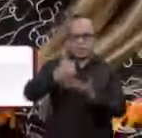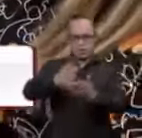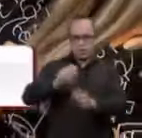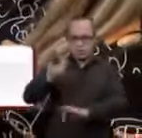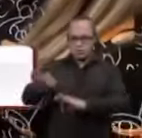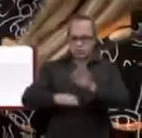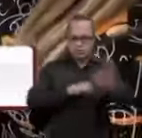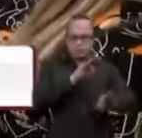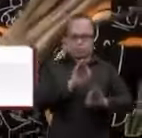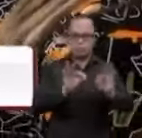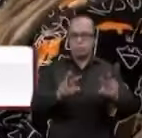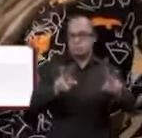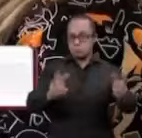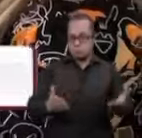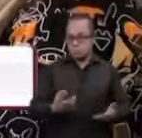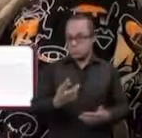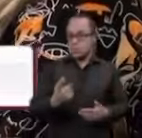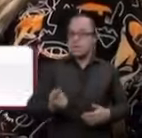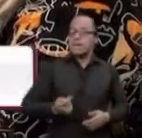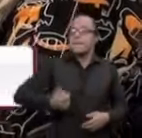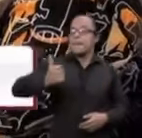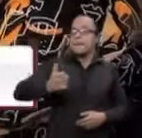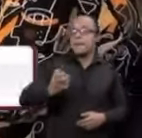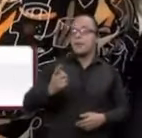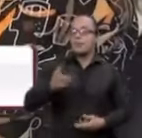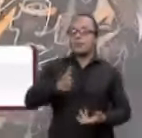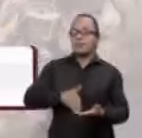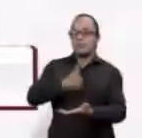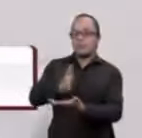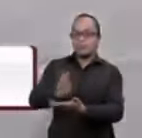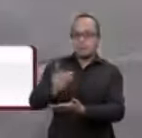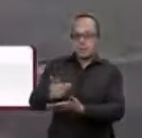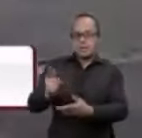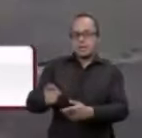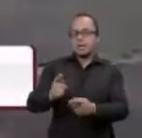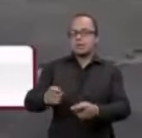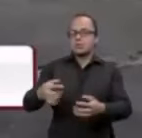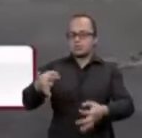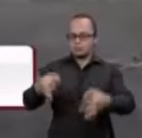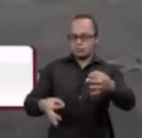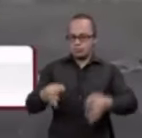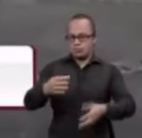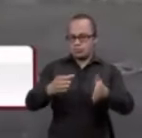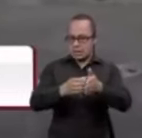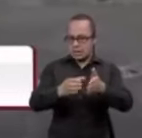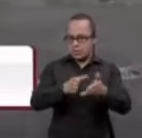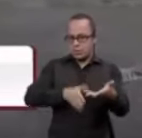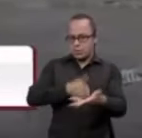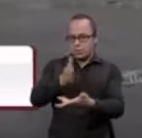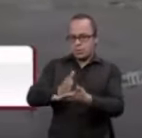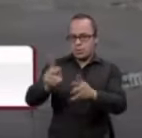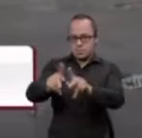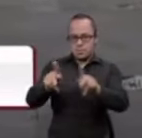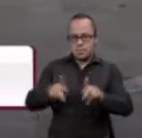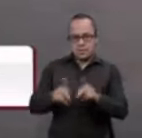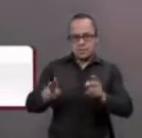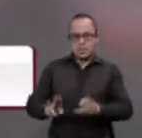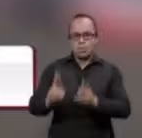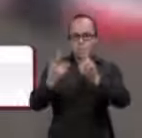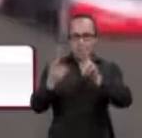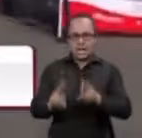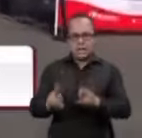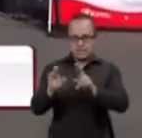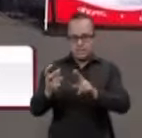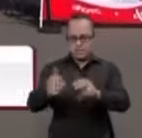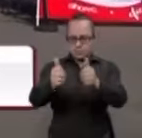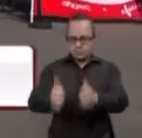jurisdiccionales. Como parte de su primer punto de operaciones, el Tribunal Itinerante asistió a la Plaza Municipal de Naucalpan, donde estuvo